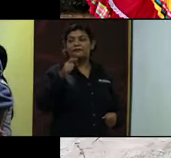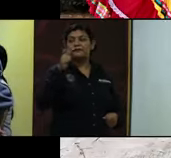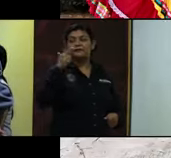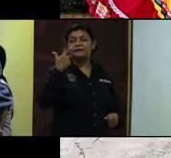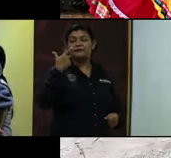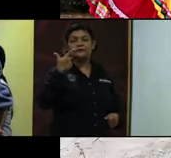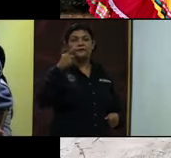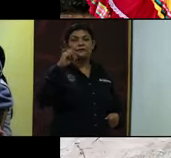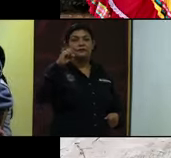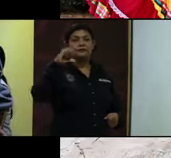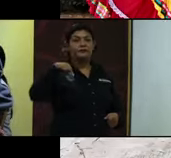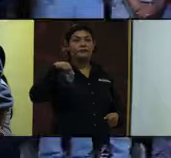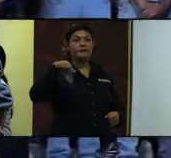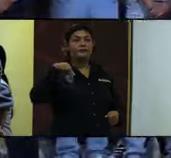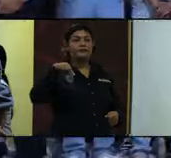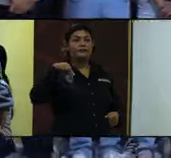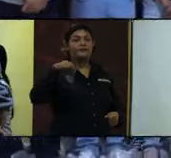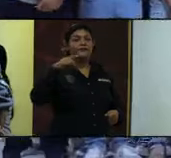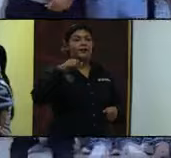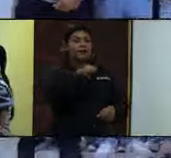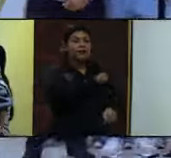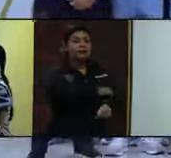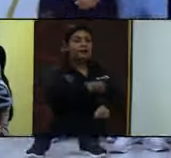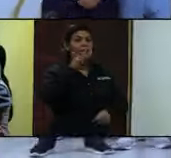presidente, del baile